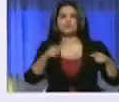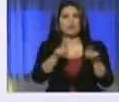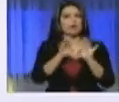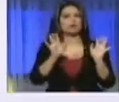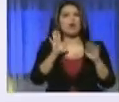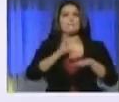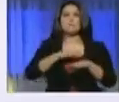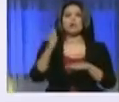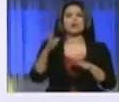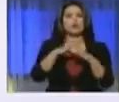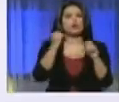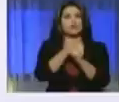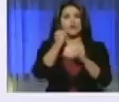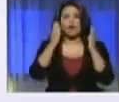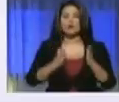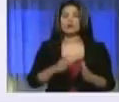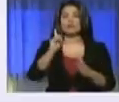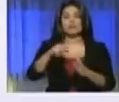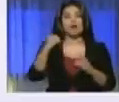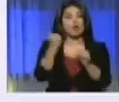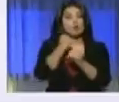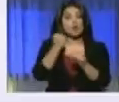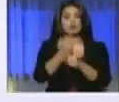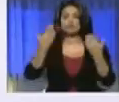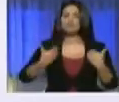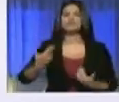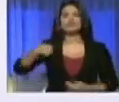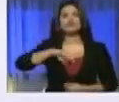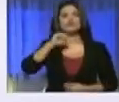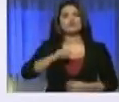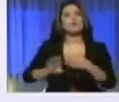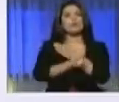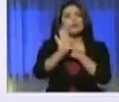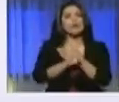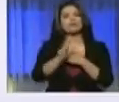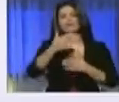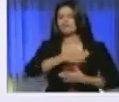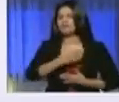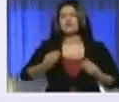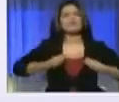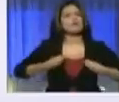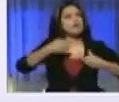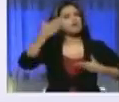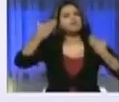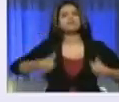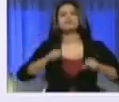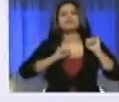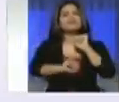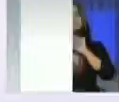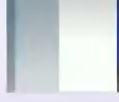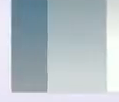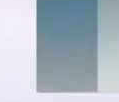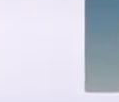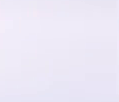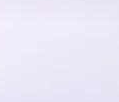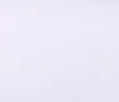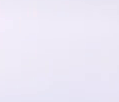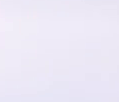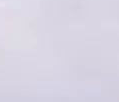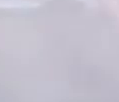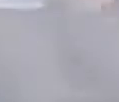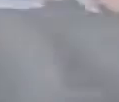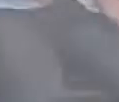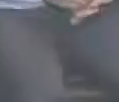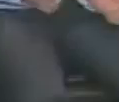a los trabajadores, a la clase obrera, nosotros los vamos a proteger con la vida misma. A la familia trabajadora, a la familia de la